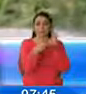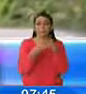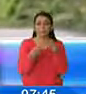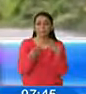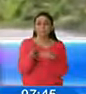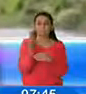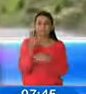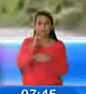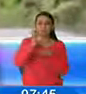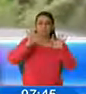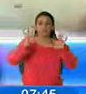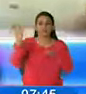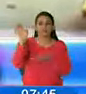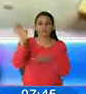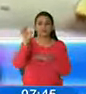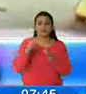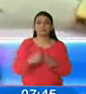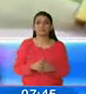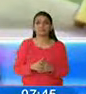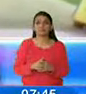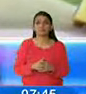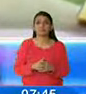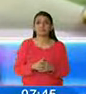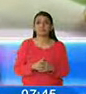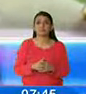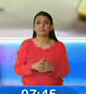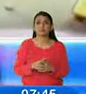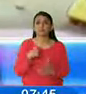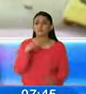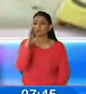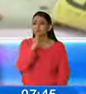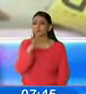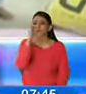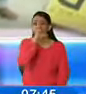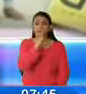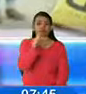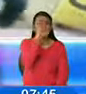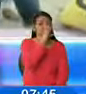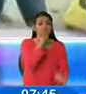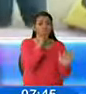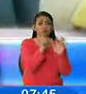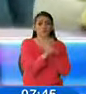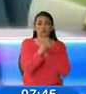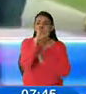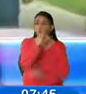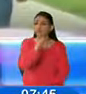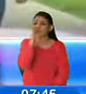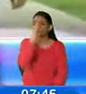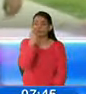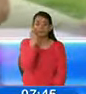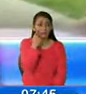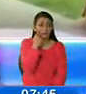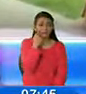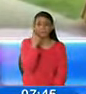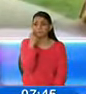pasado 28 de enero. No, mi nuera andaba buscando por todos lados y estábamos